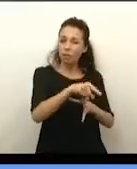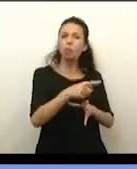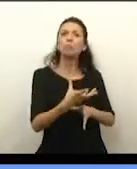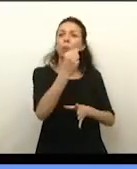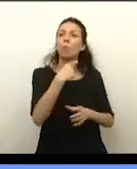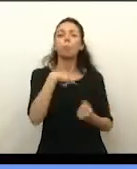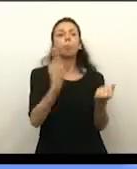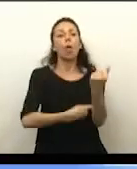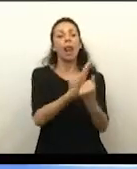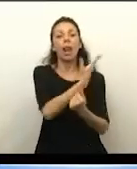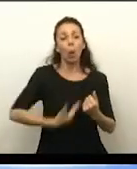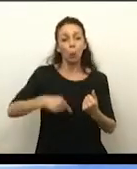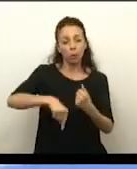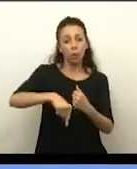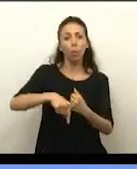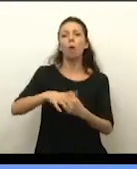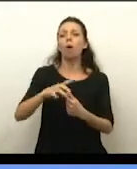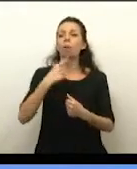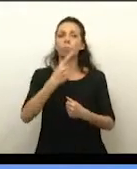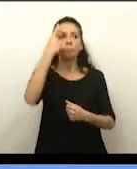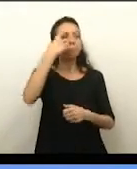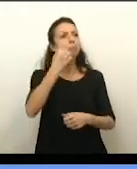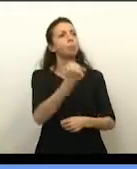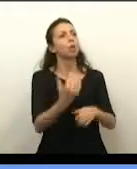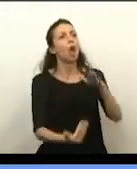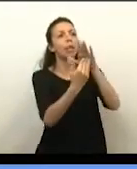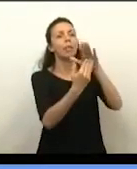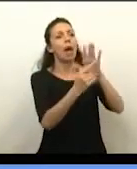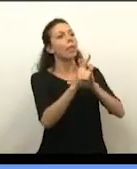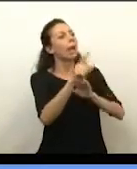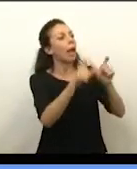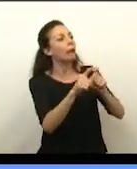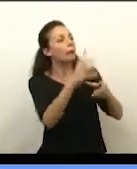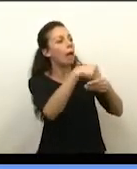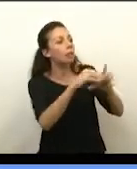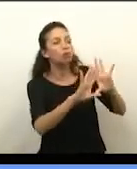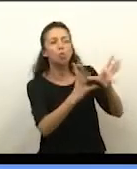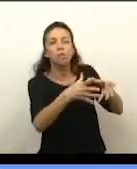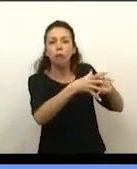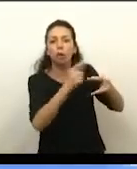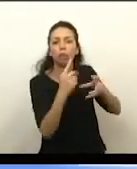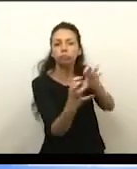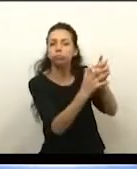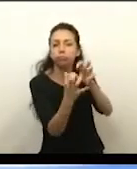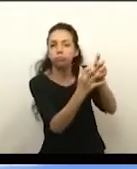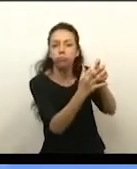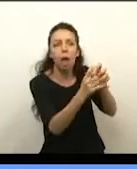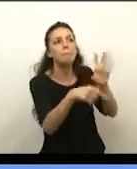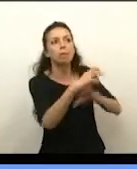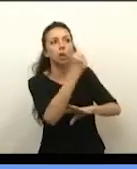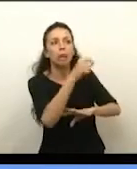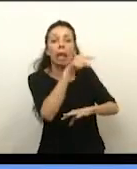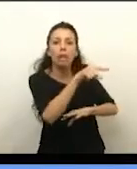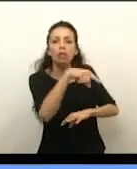ejecutivo nacional en este caso da más prioridad a la opinión de un lobby o de un sector o un grupo intermedio de lo que opinan y